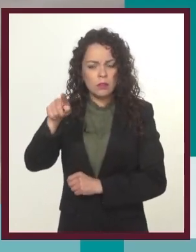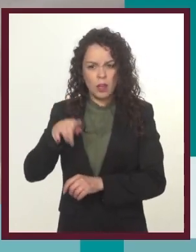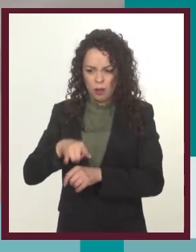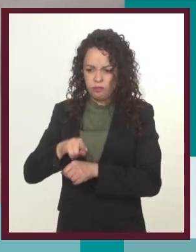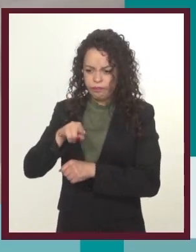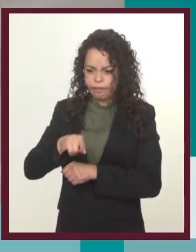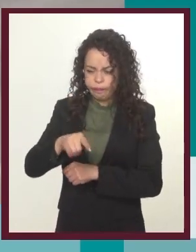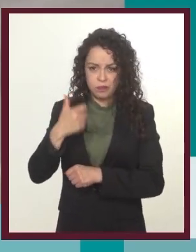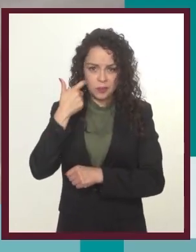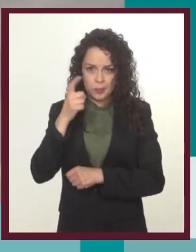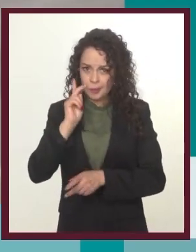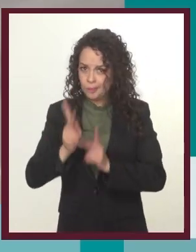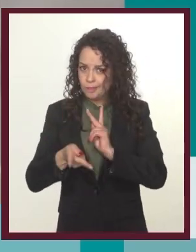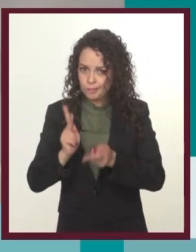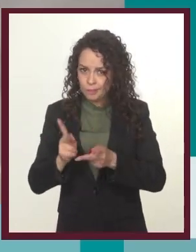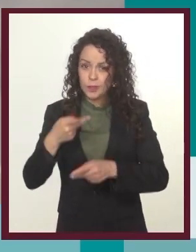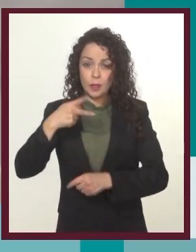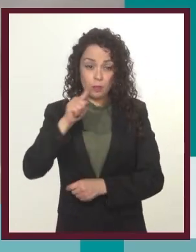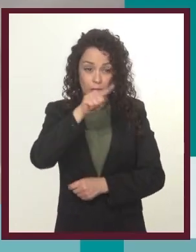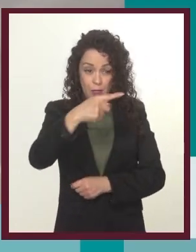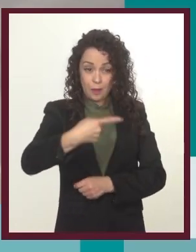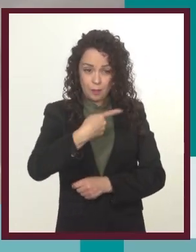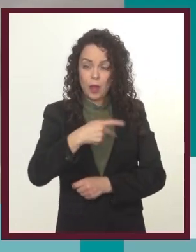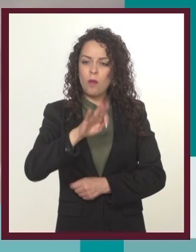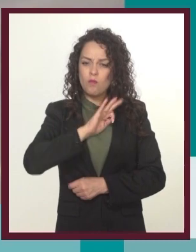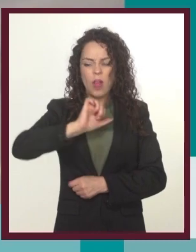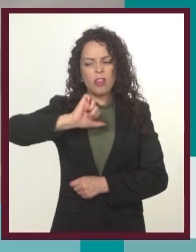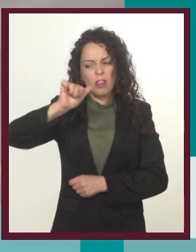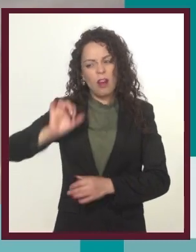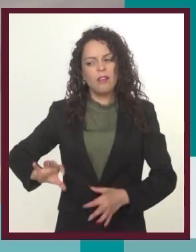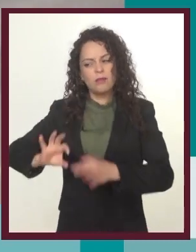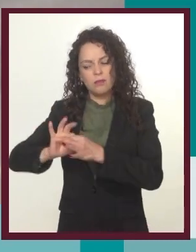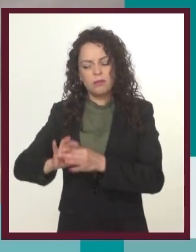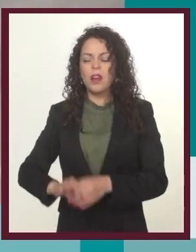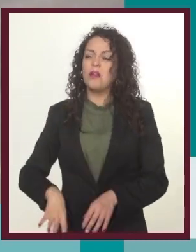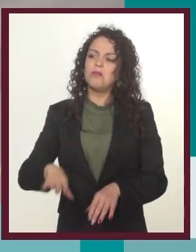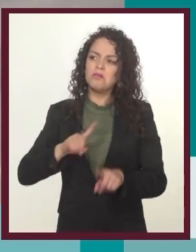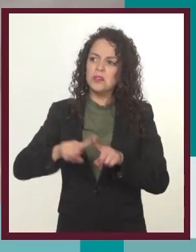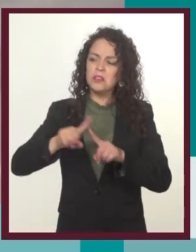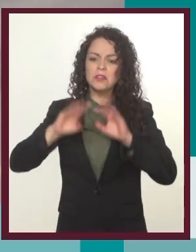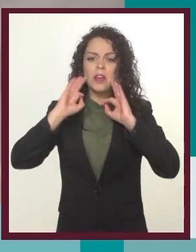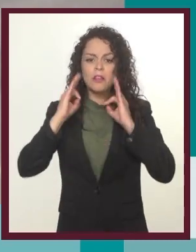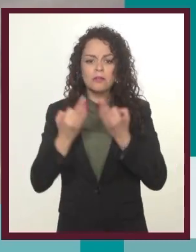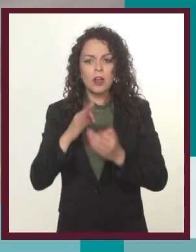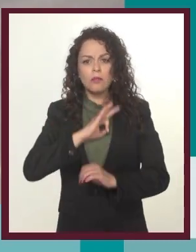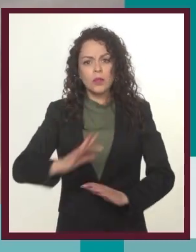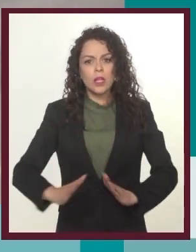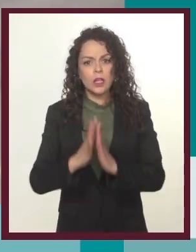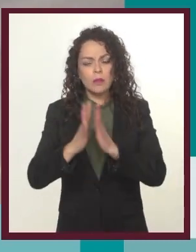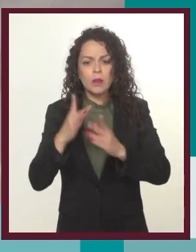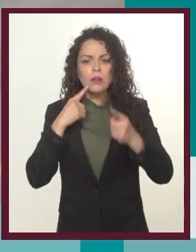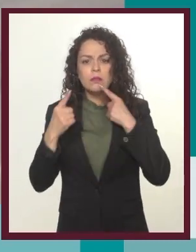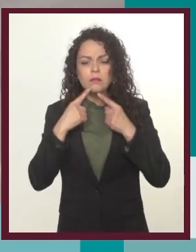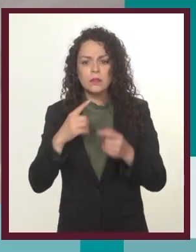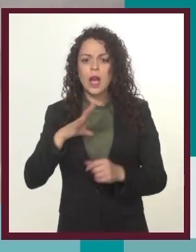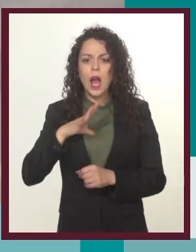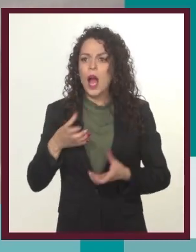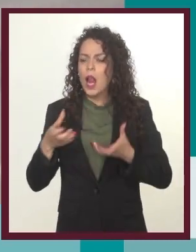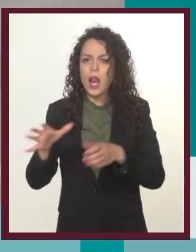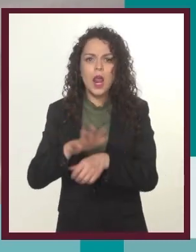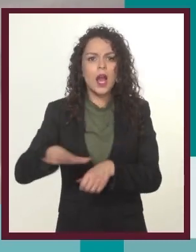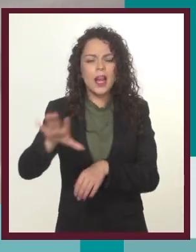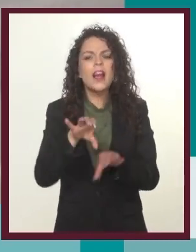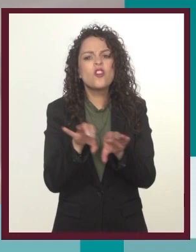dispuesta a platicar. Aunque tu pregunta nos puede llevar a otra. ¿De cuántas formas podemos ser partícipes de ese diálogo público que se da en